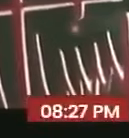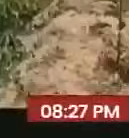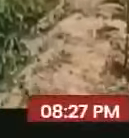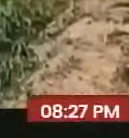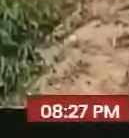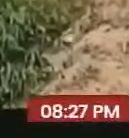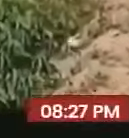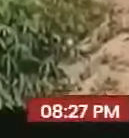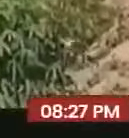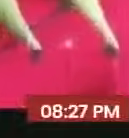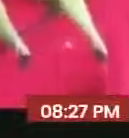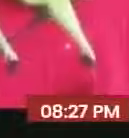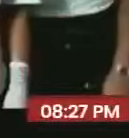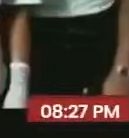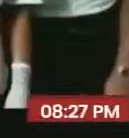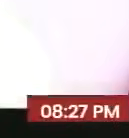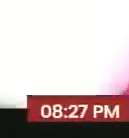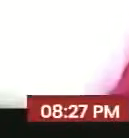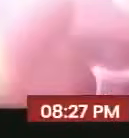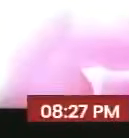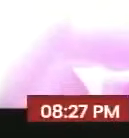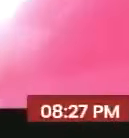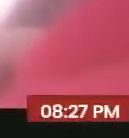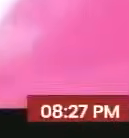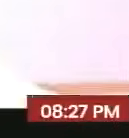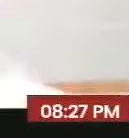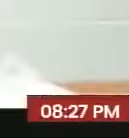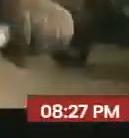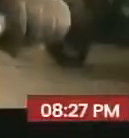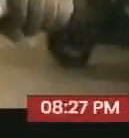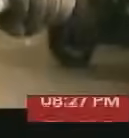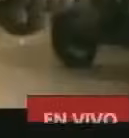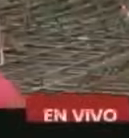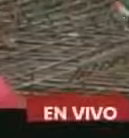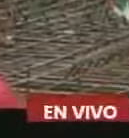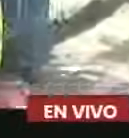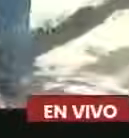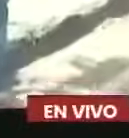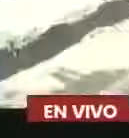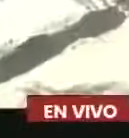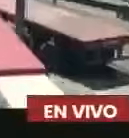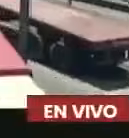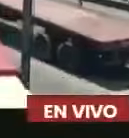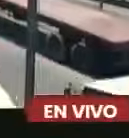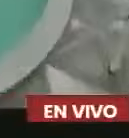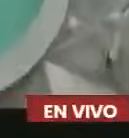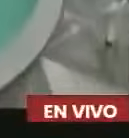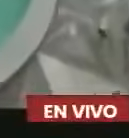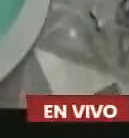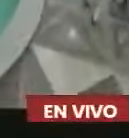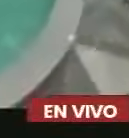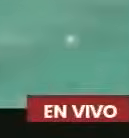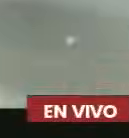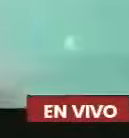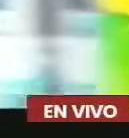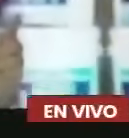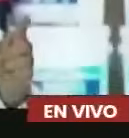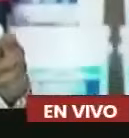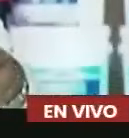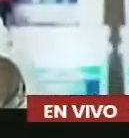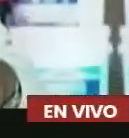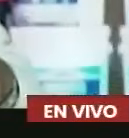diario, de las buenas políticas, de la unión nacional. La economía, primer consenso, trabajo, trabajo y más